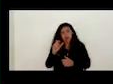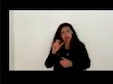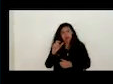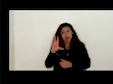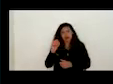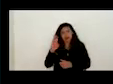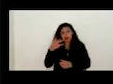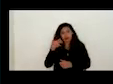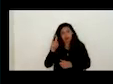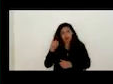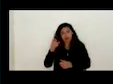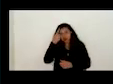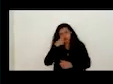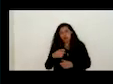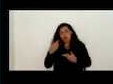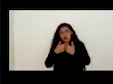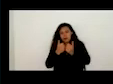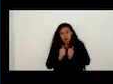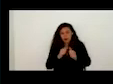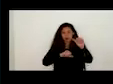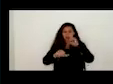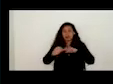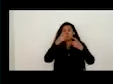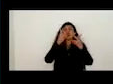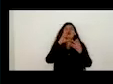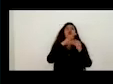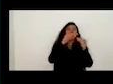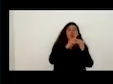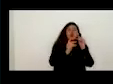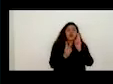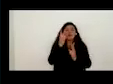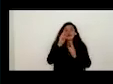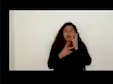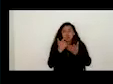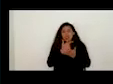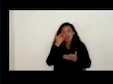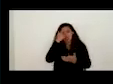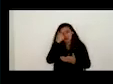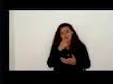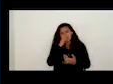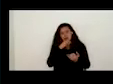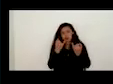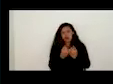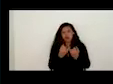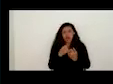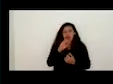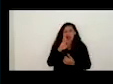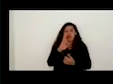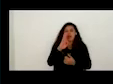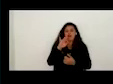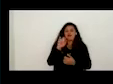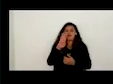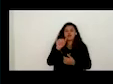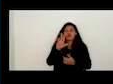pan y sustitutos, las frutas, las verduras, la grasa y la cantidad de fibra que nos aporta un plan de